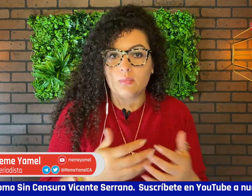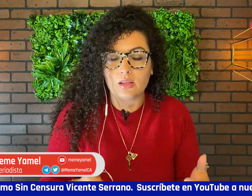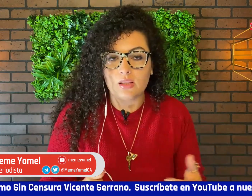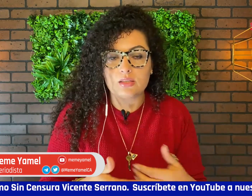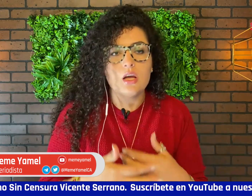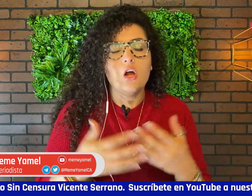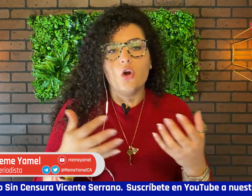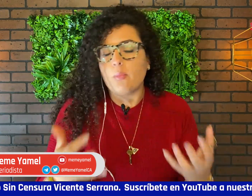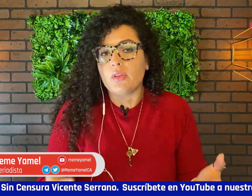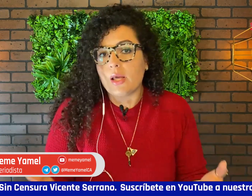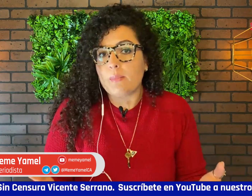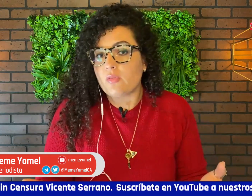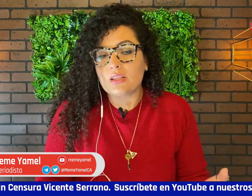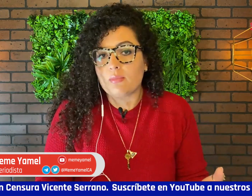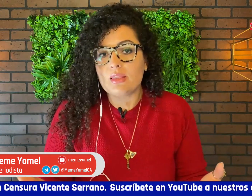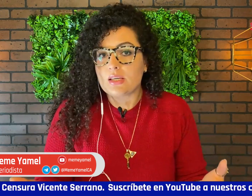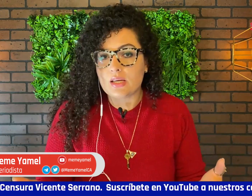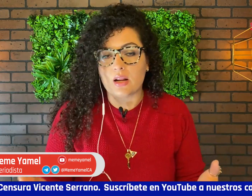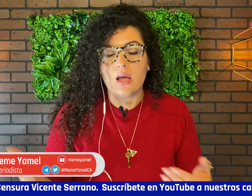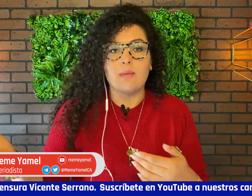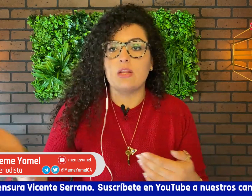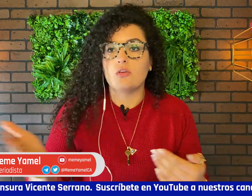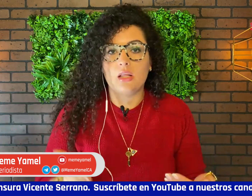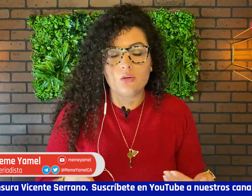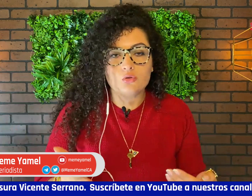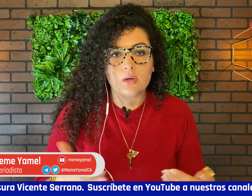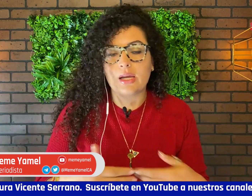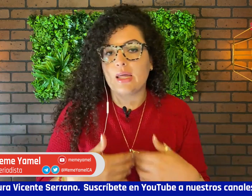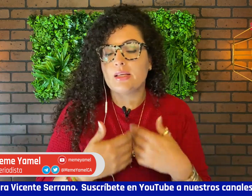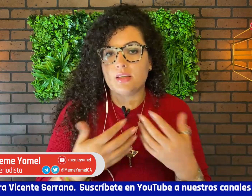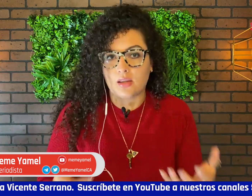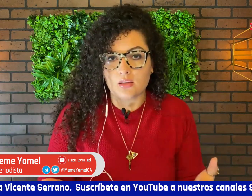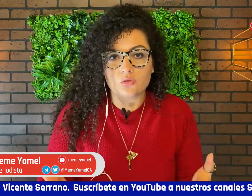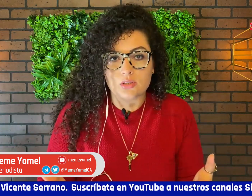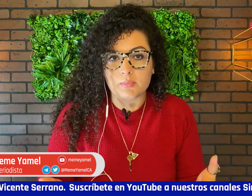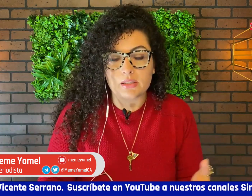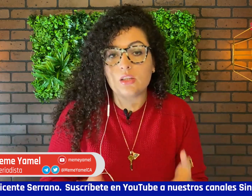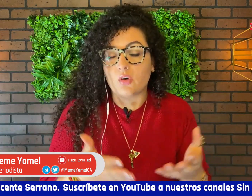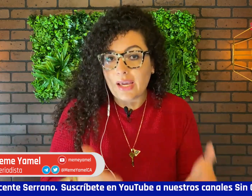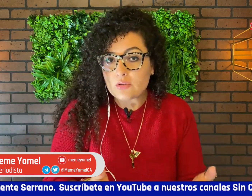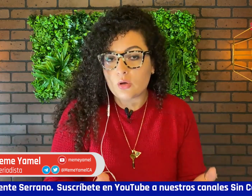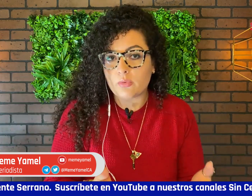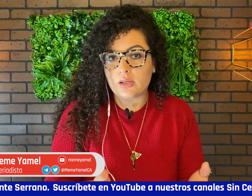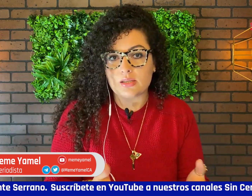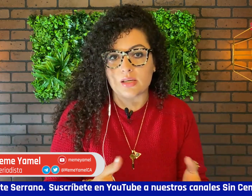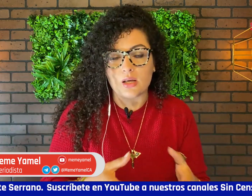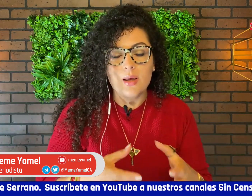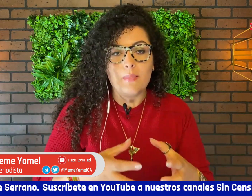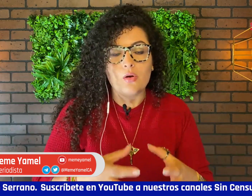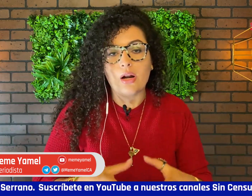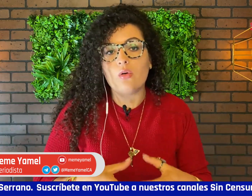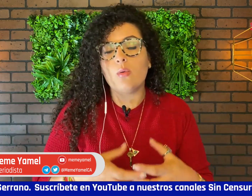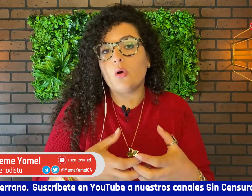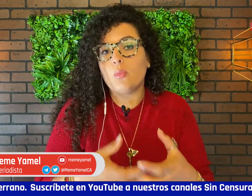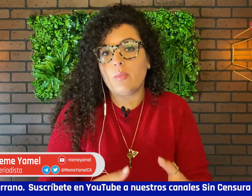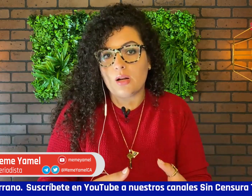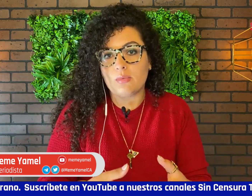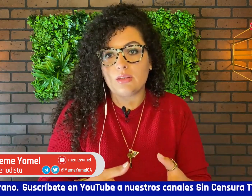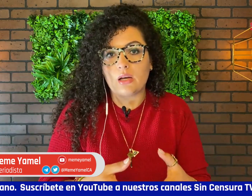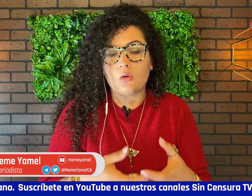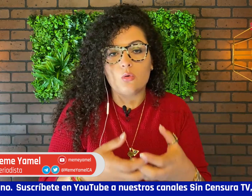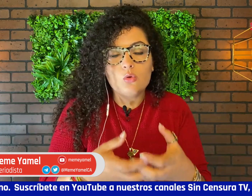senadores independientes, lo podrían perfectamente hacer, abandonando sus bancadas y quedándose sin partido. Eso lo pueden hacer. Pero crear un nuevo